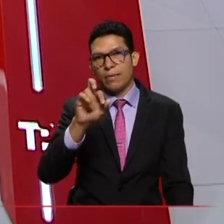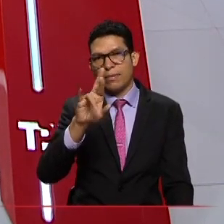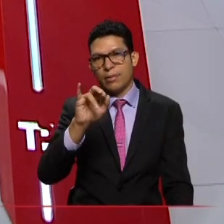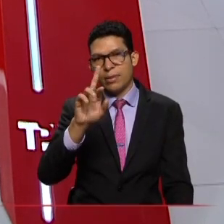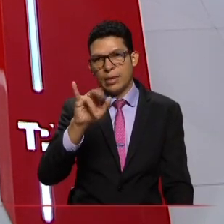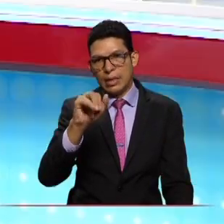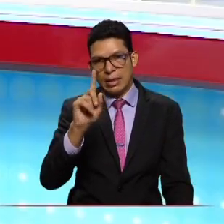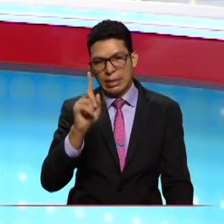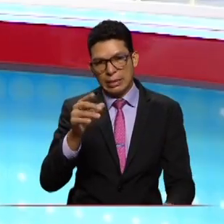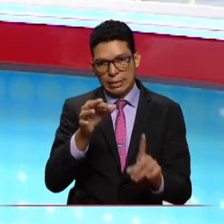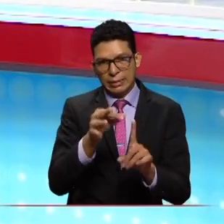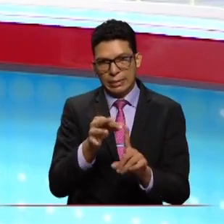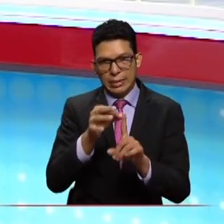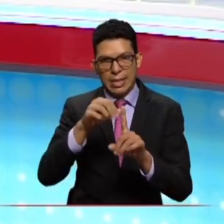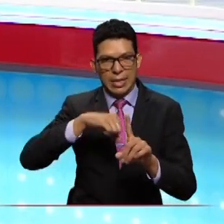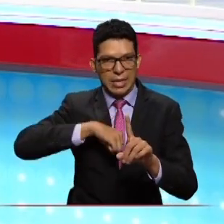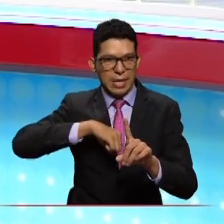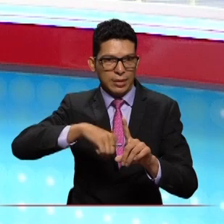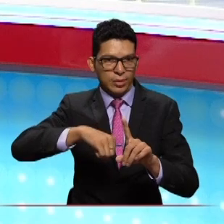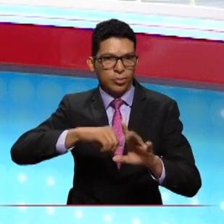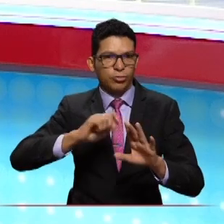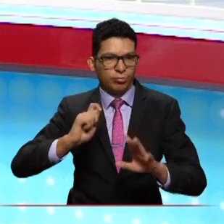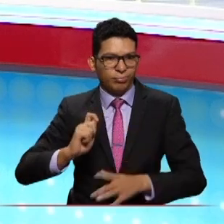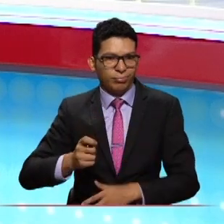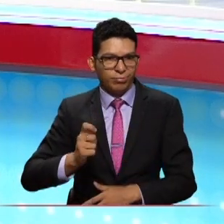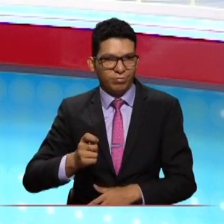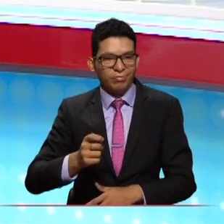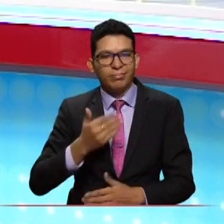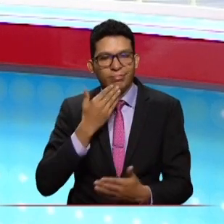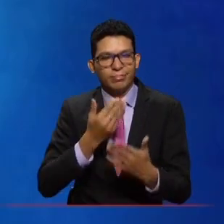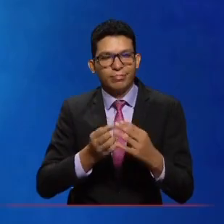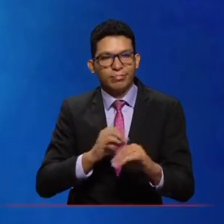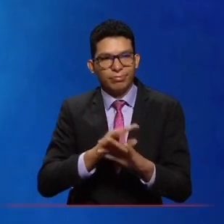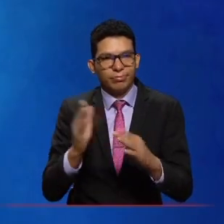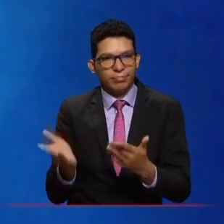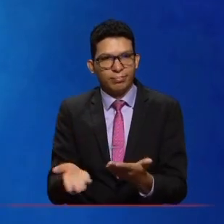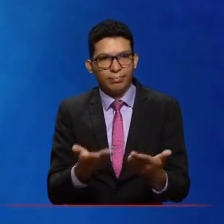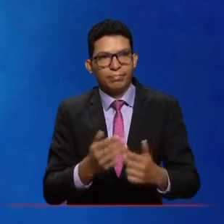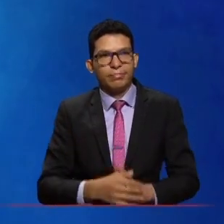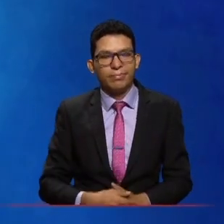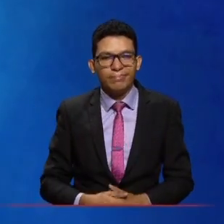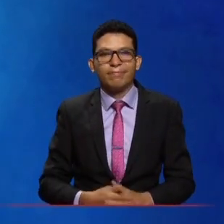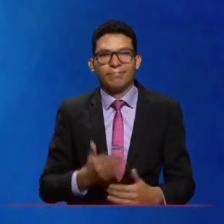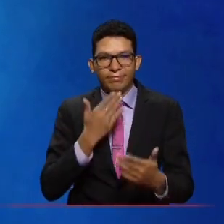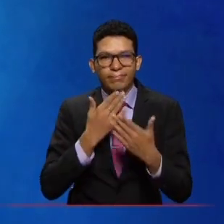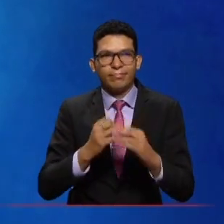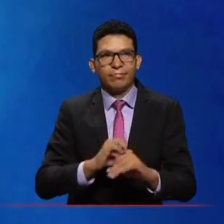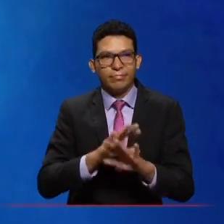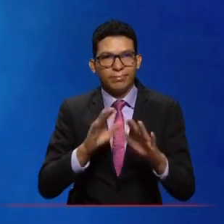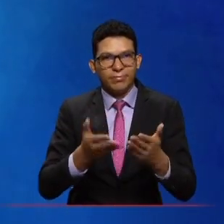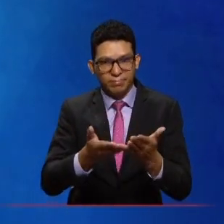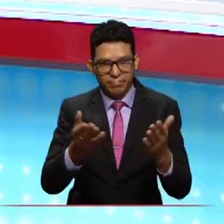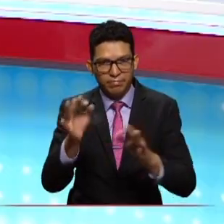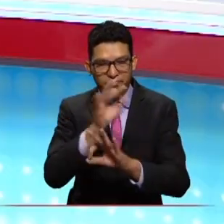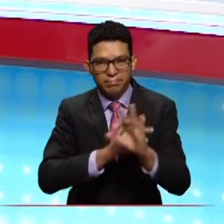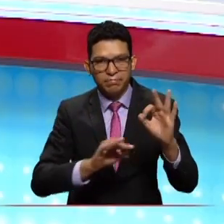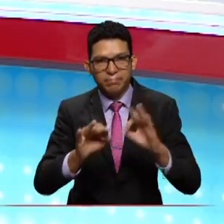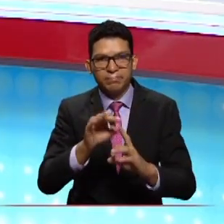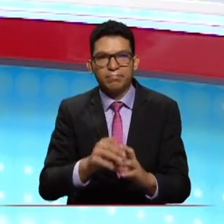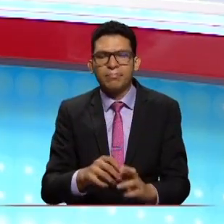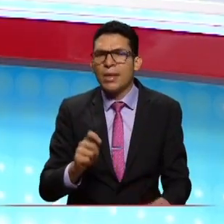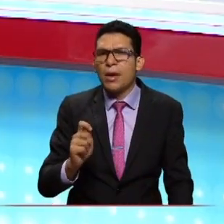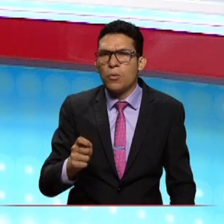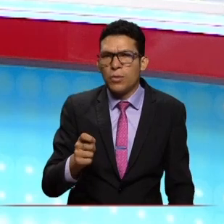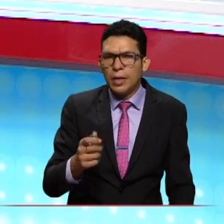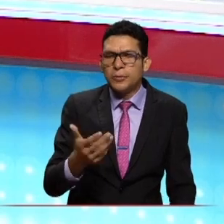nos va a orientar sobre este tema. Abogado, bienvenido, buenos días. Buenos días, muy buenos días a ustedes y a la audiencia de Telepacífico. Abogado,